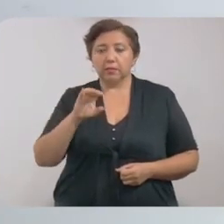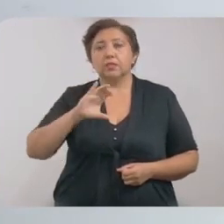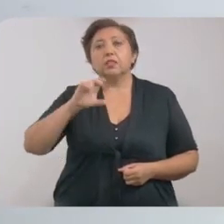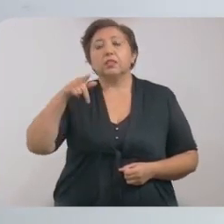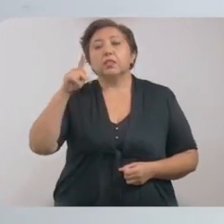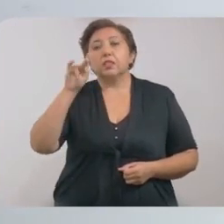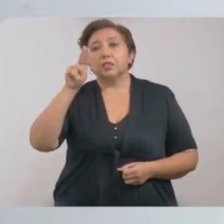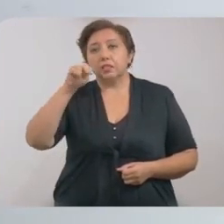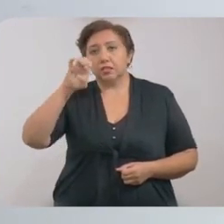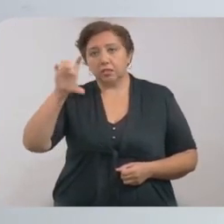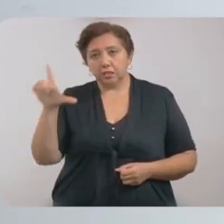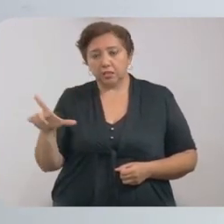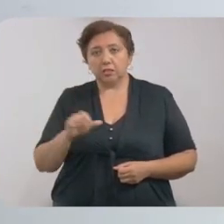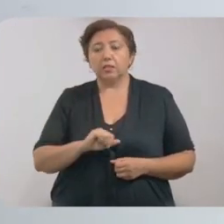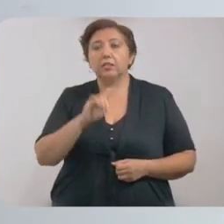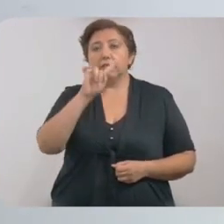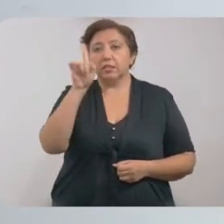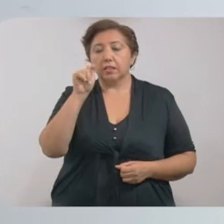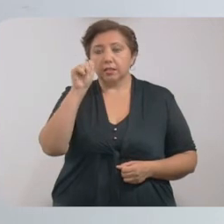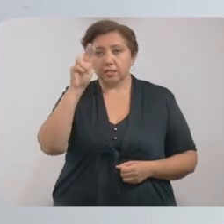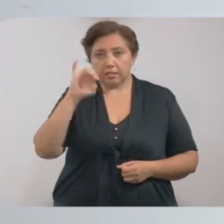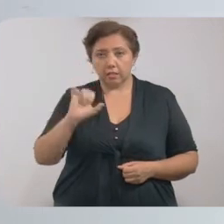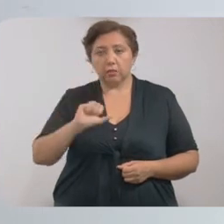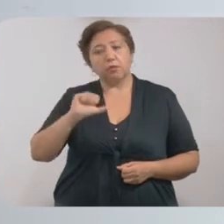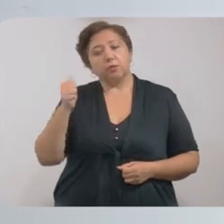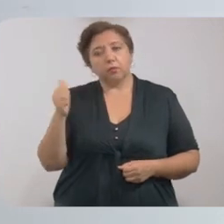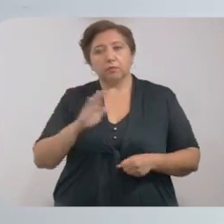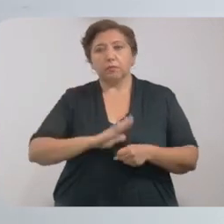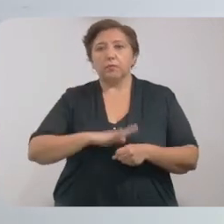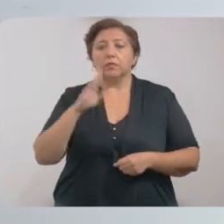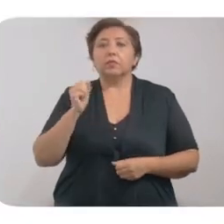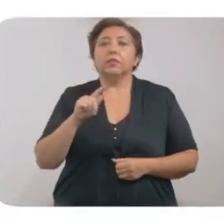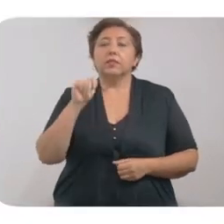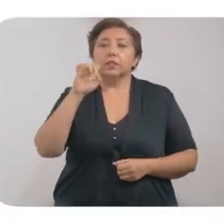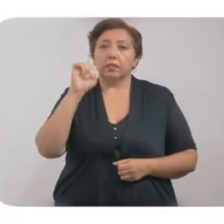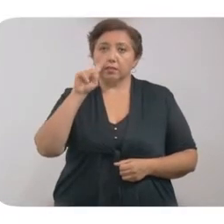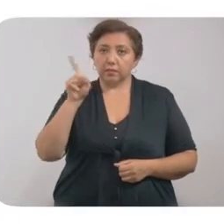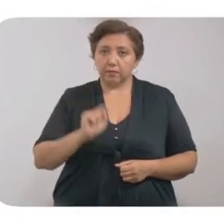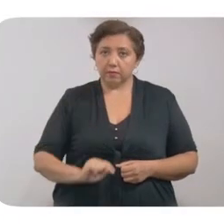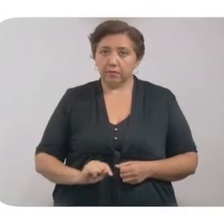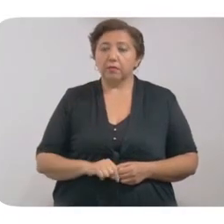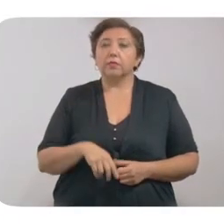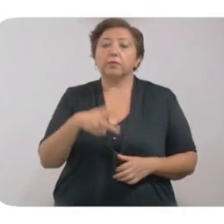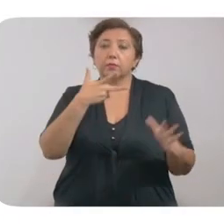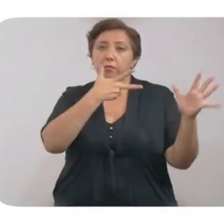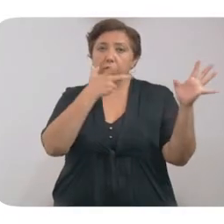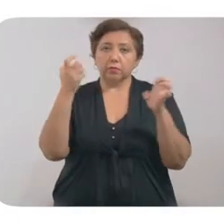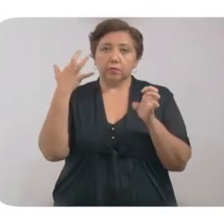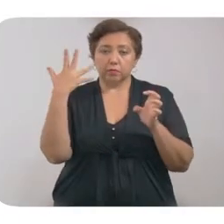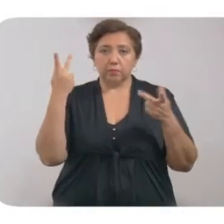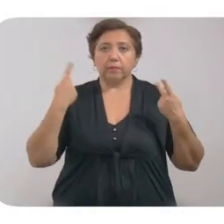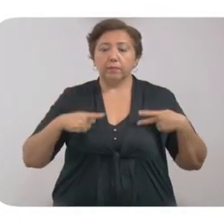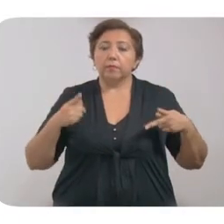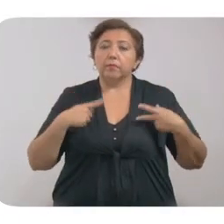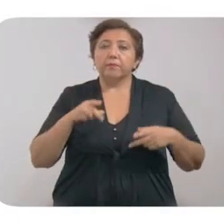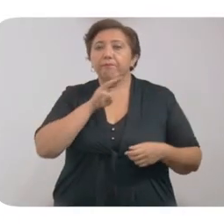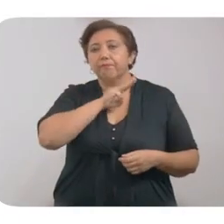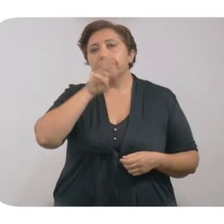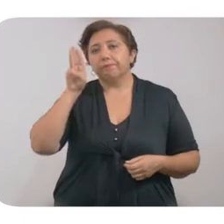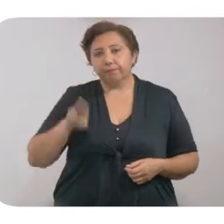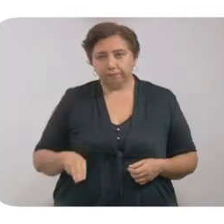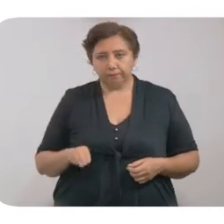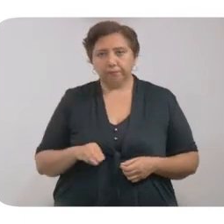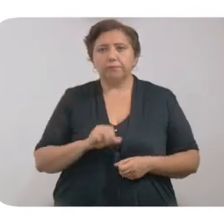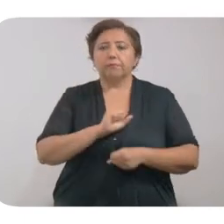en Quinchil, uno en Sellé, uno en Sinanché, uno en Suma y uno más en Tetís. En total, son 850 las personas fallecidas a causa